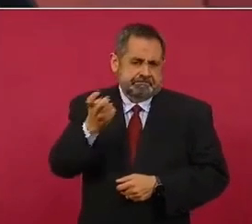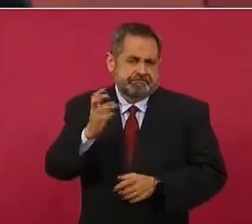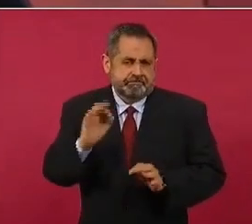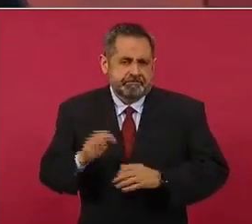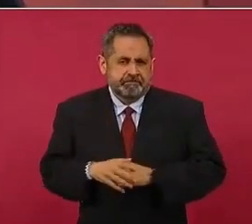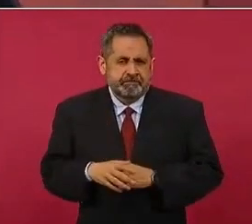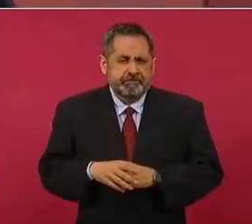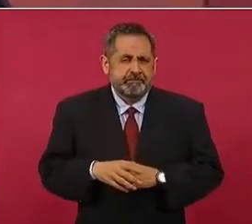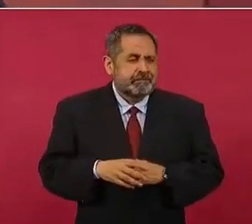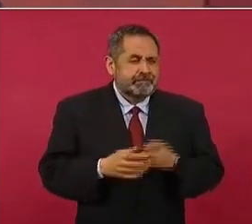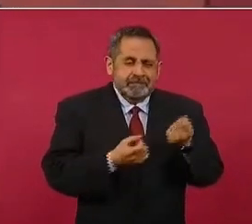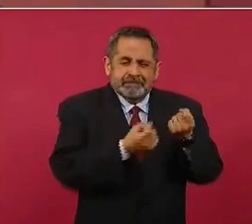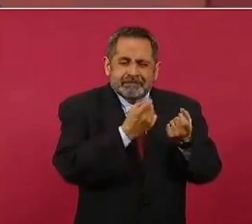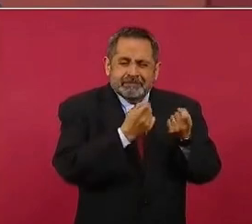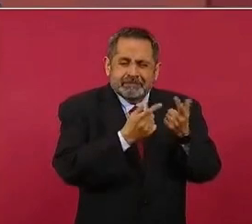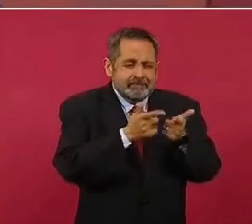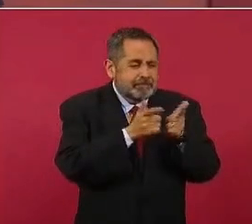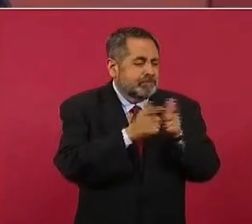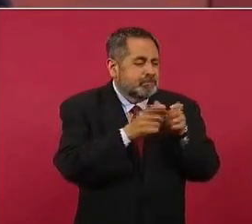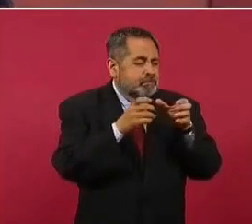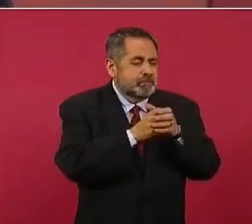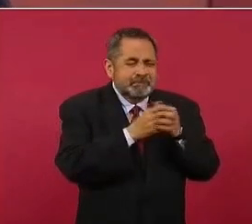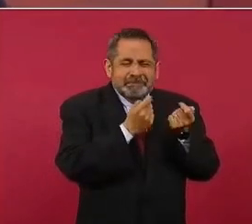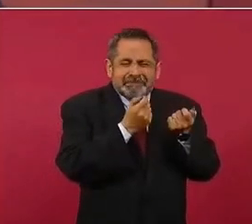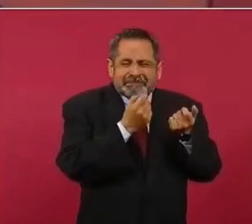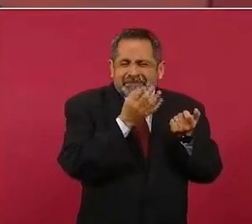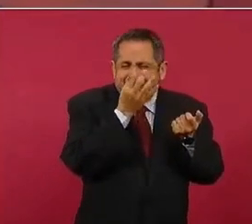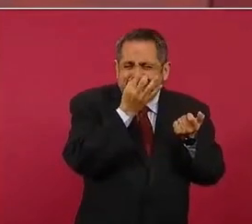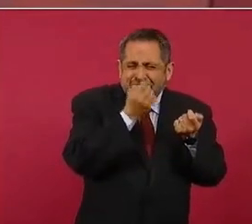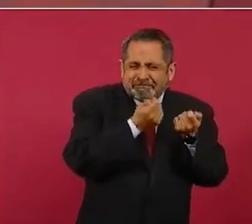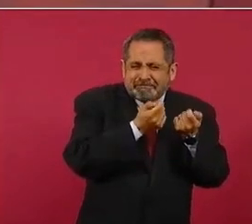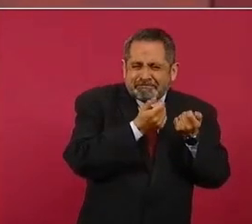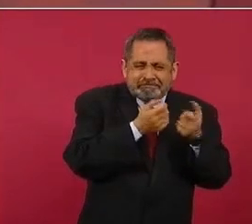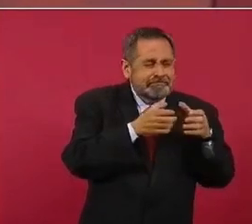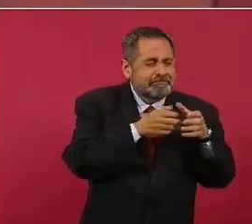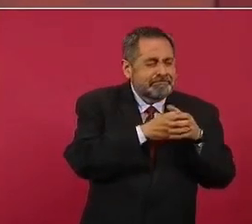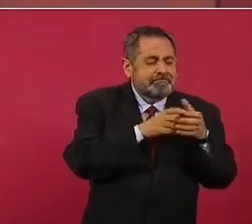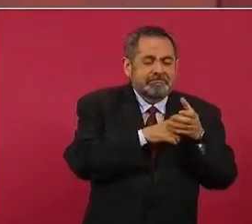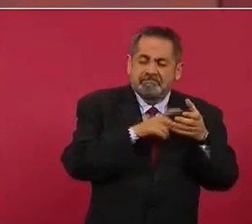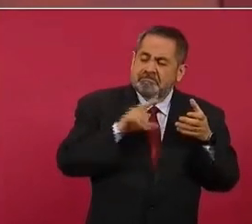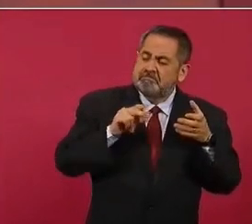es una élite, pero son muy pocos, es una minoría,